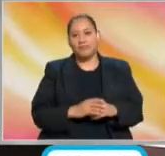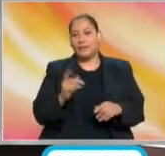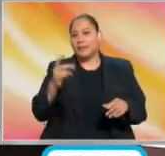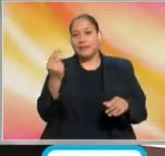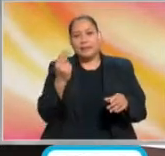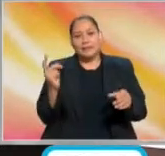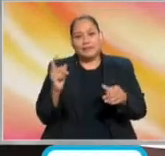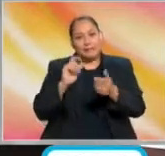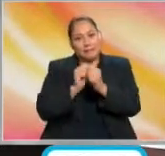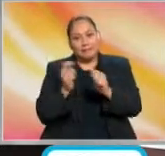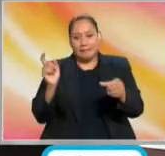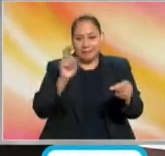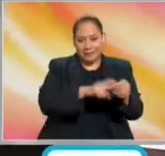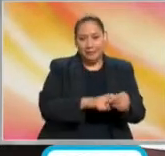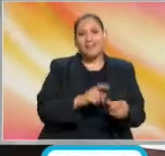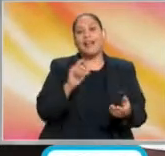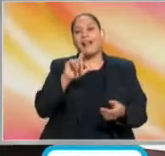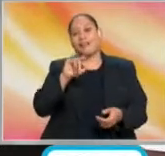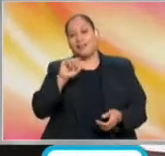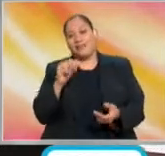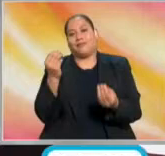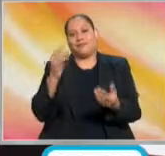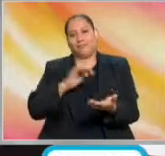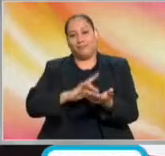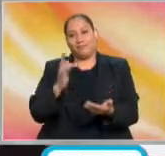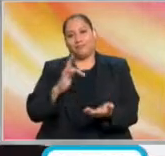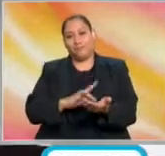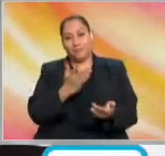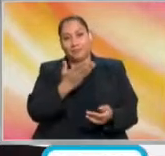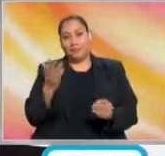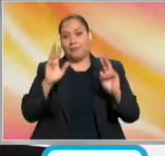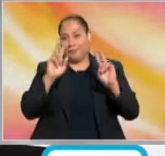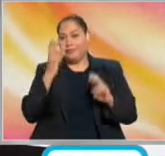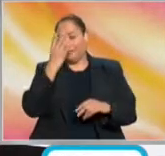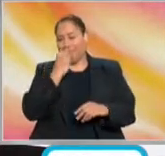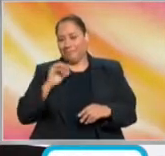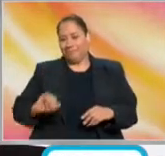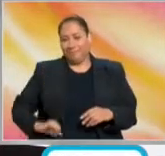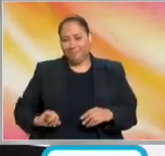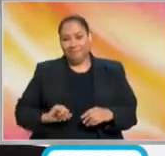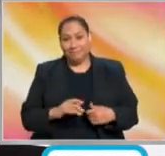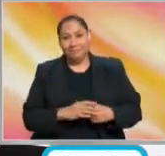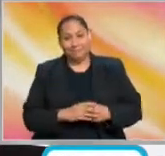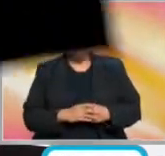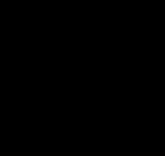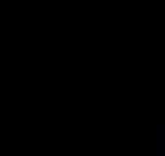alguna manera. Alicia, muchísimas gracias. No, gracias a ustedes, estos temas padres, ¿no? Interminables, además. Sí.